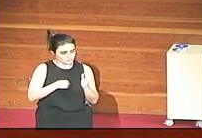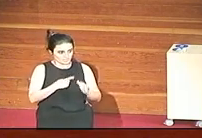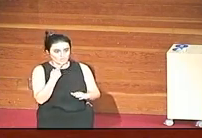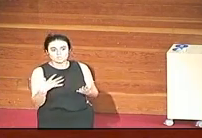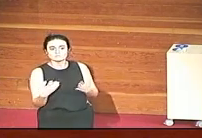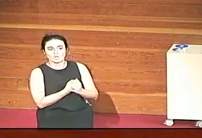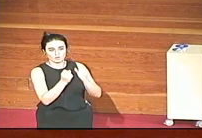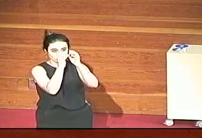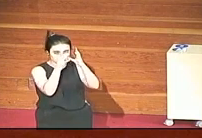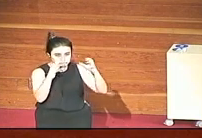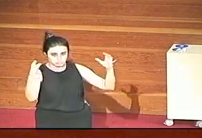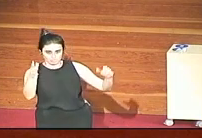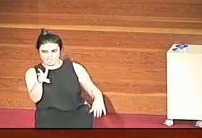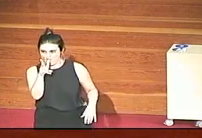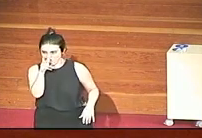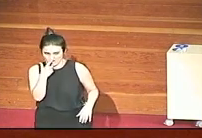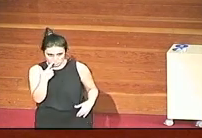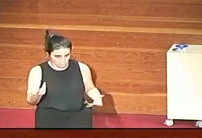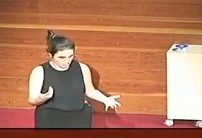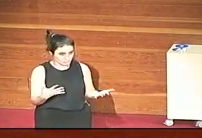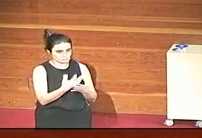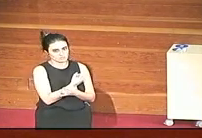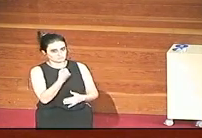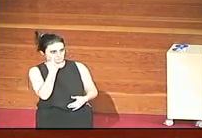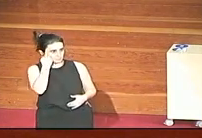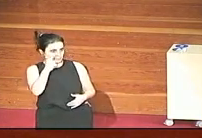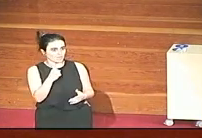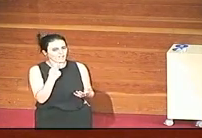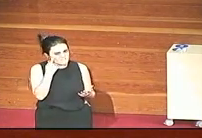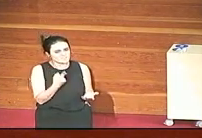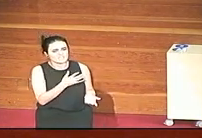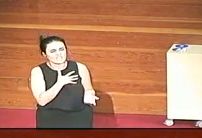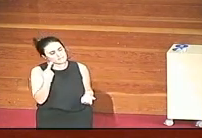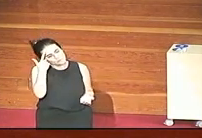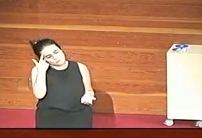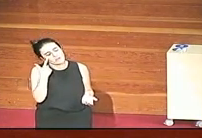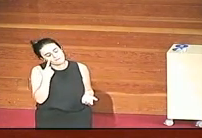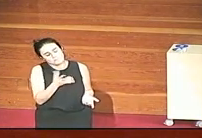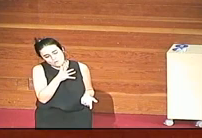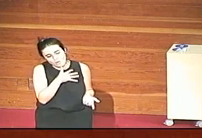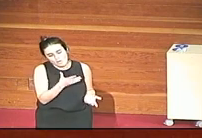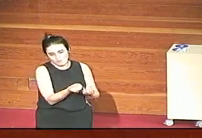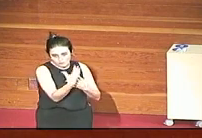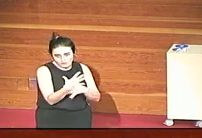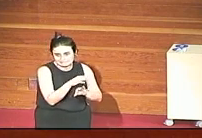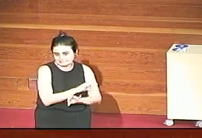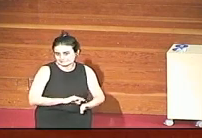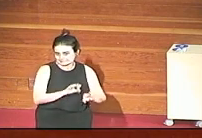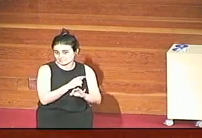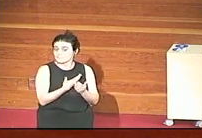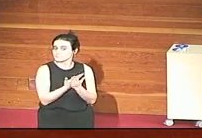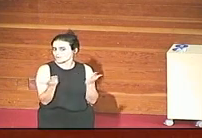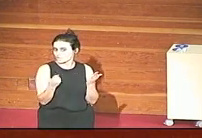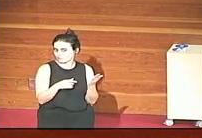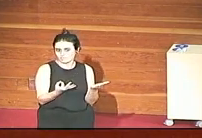sólido no lo que ha pasado y sabemos que queremos saber esa información y el periódico tiene una